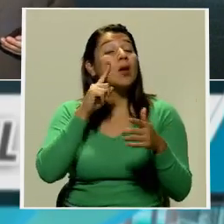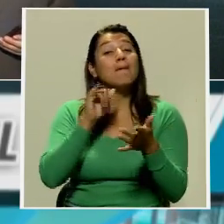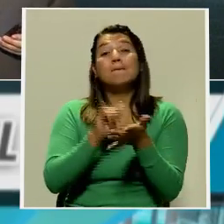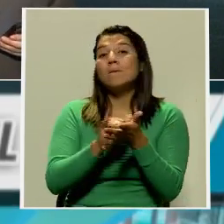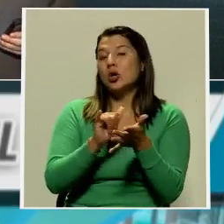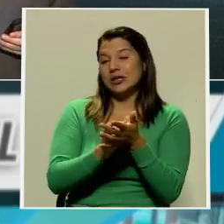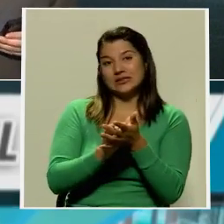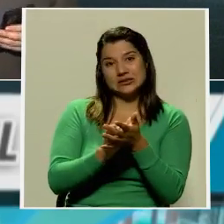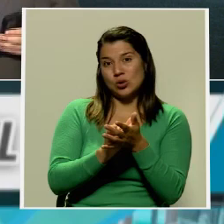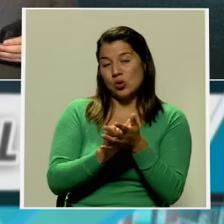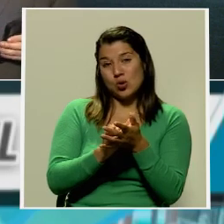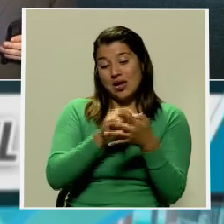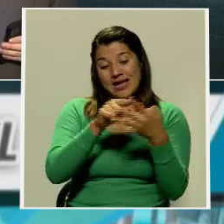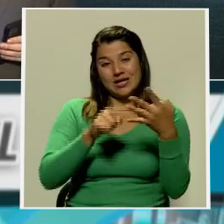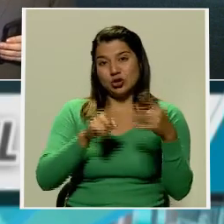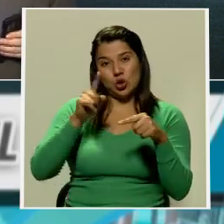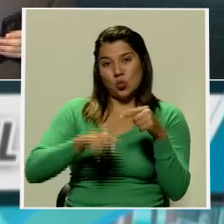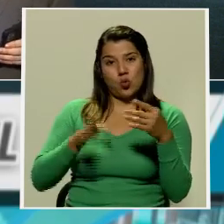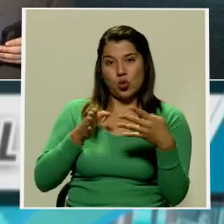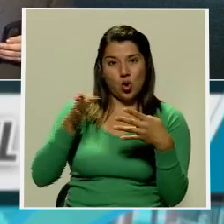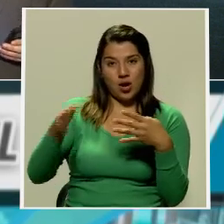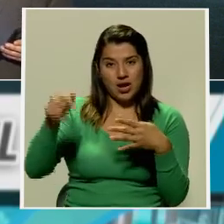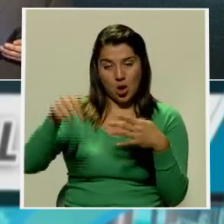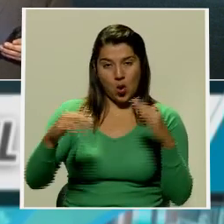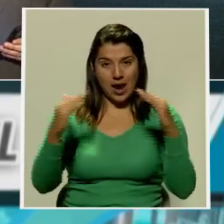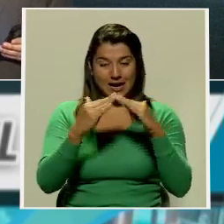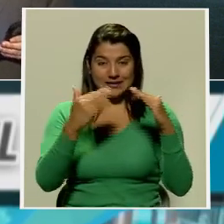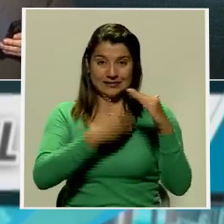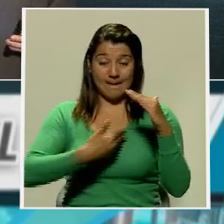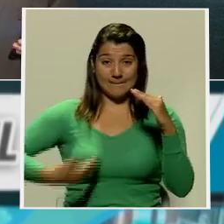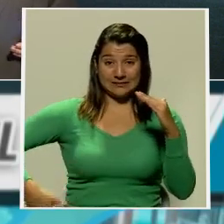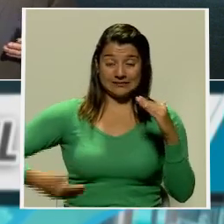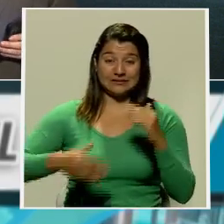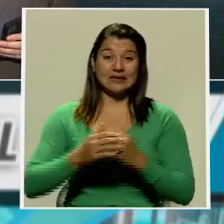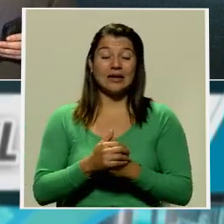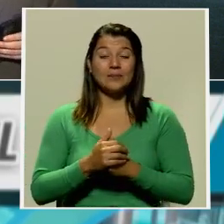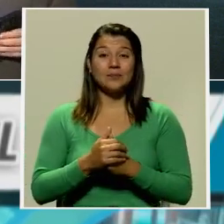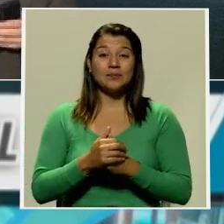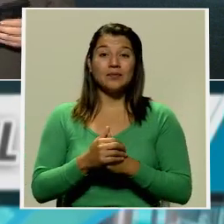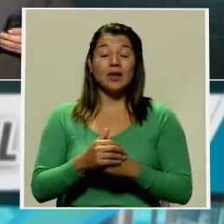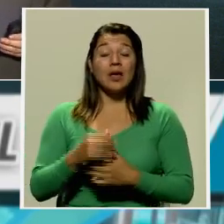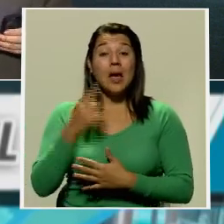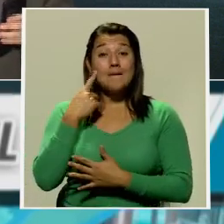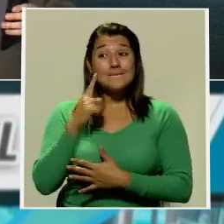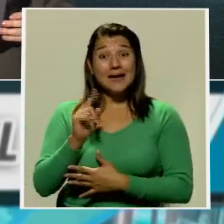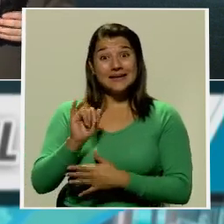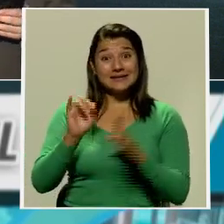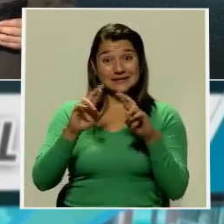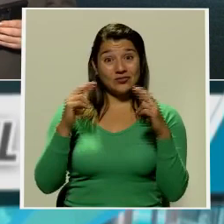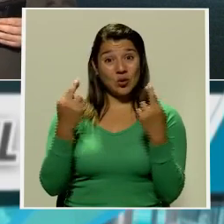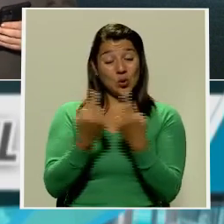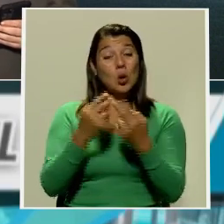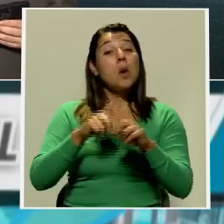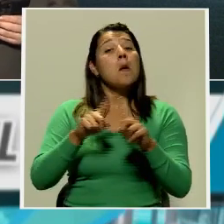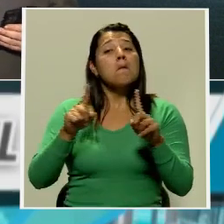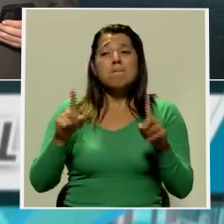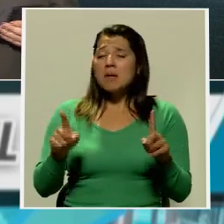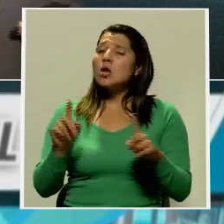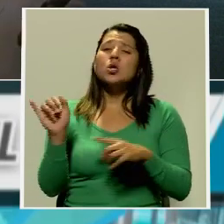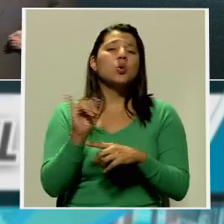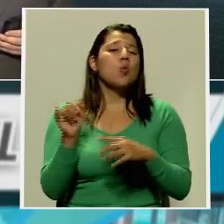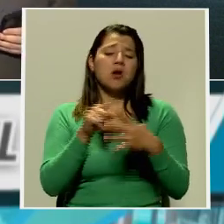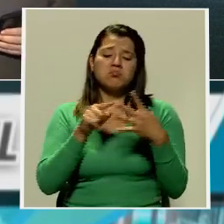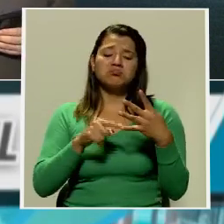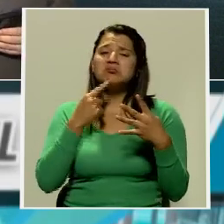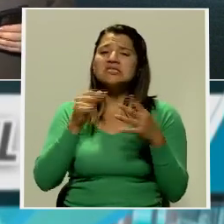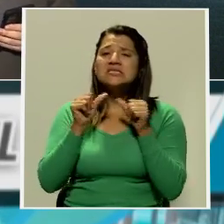los diputados pudo acercarse hoy acá a Casa Presidencial a lo que era esta reunión, pero que ellos iban a estar al tanto y por